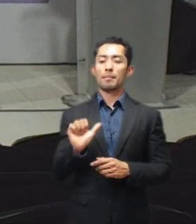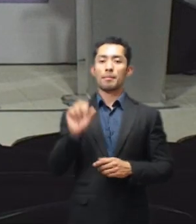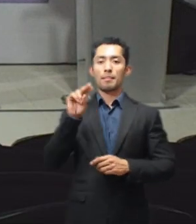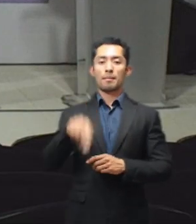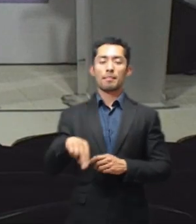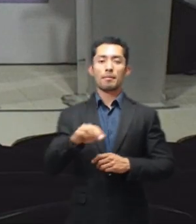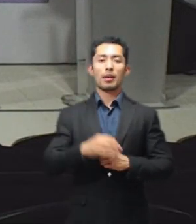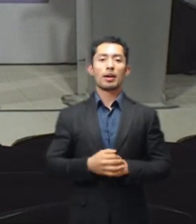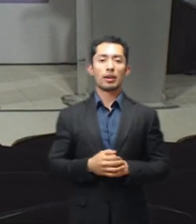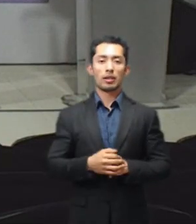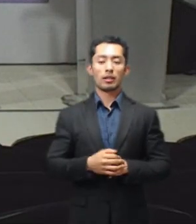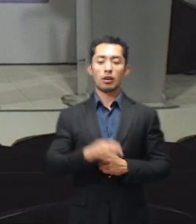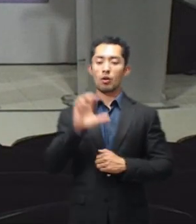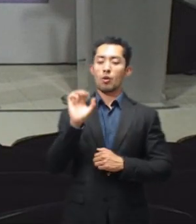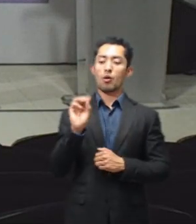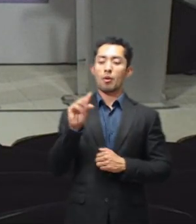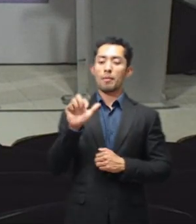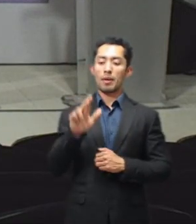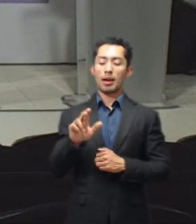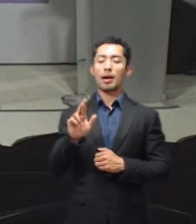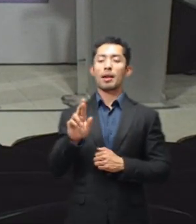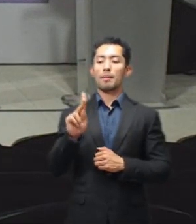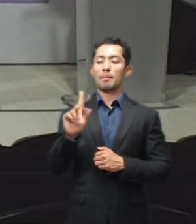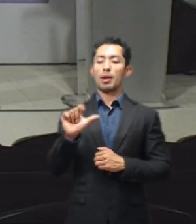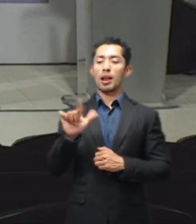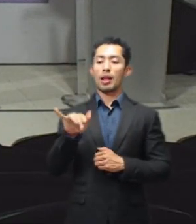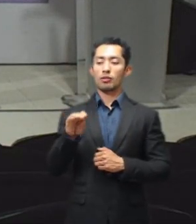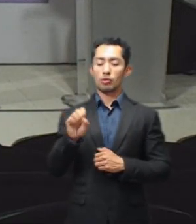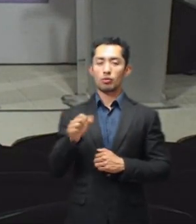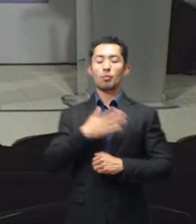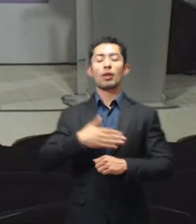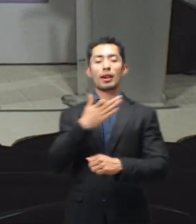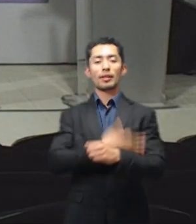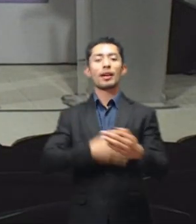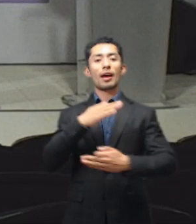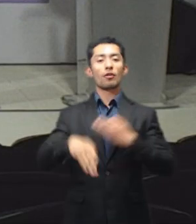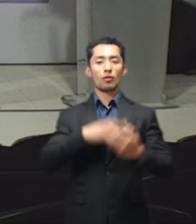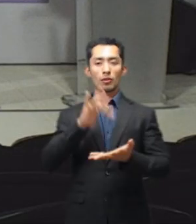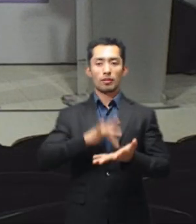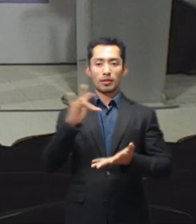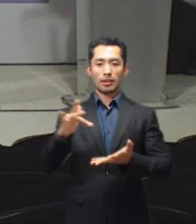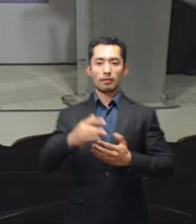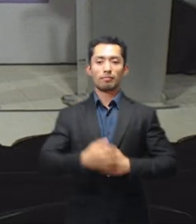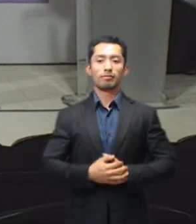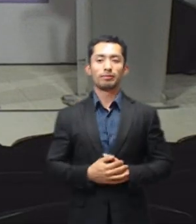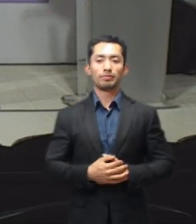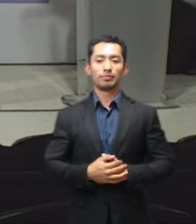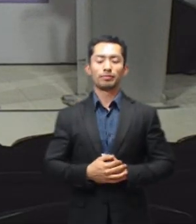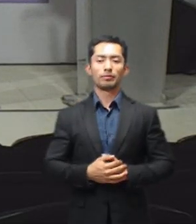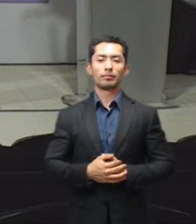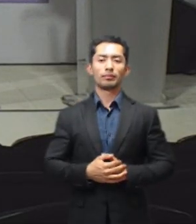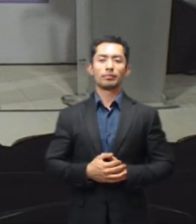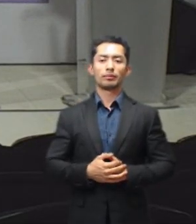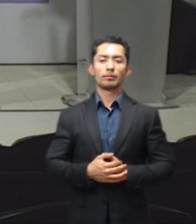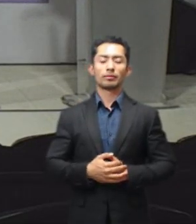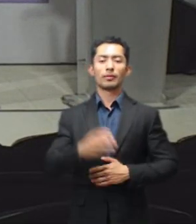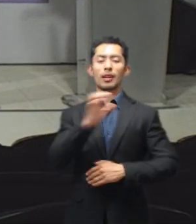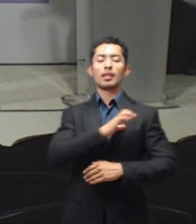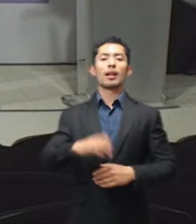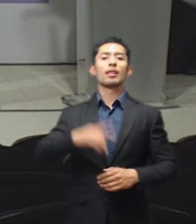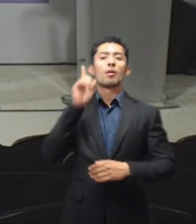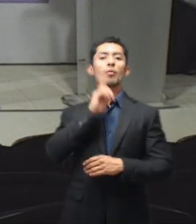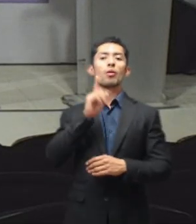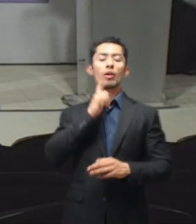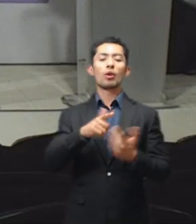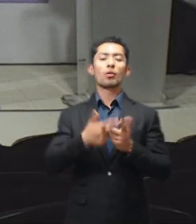Nacional Omar Padilla Palacios Muy buenas tardes a todos gracias candidata del